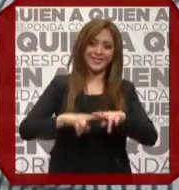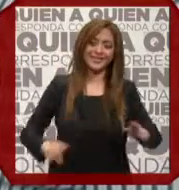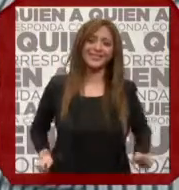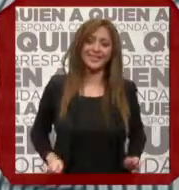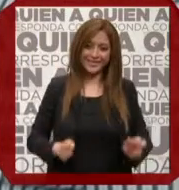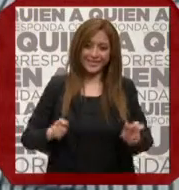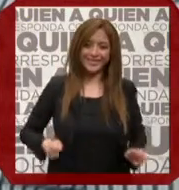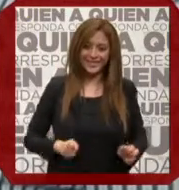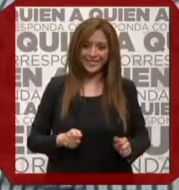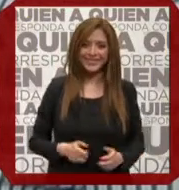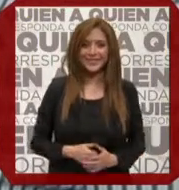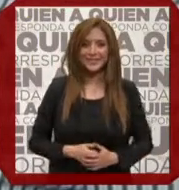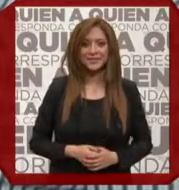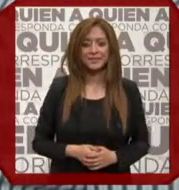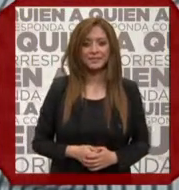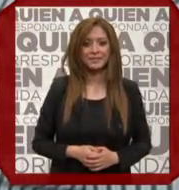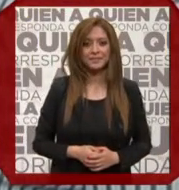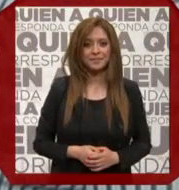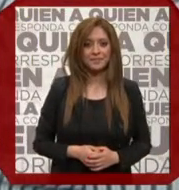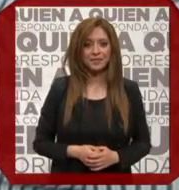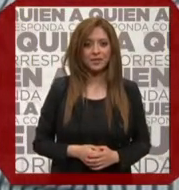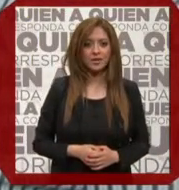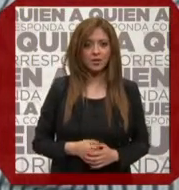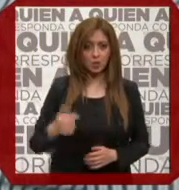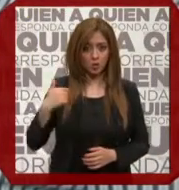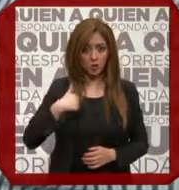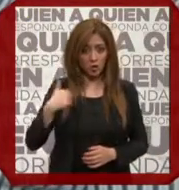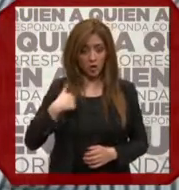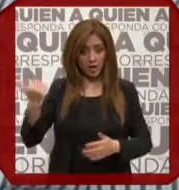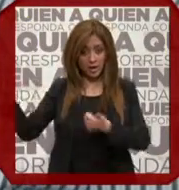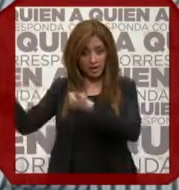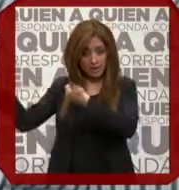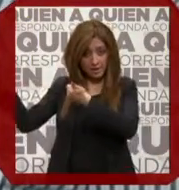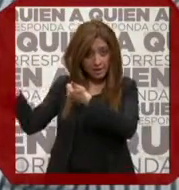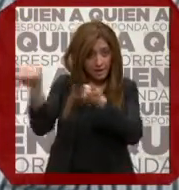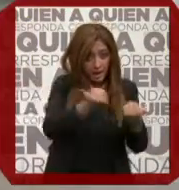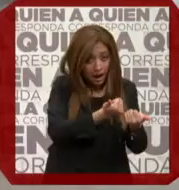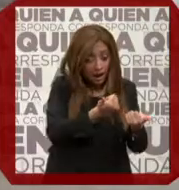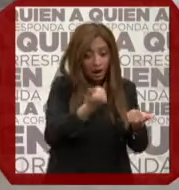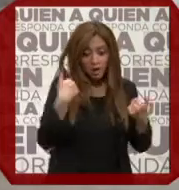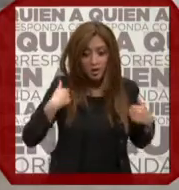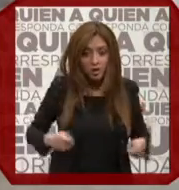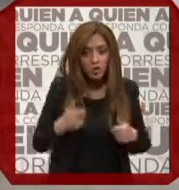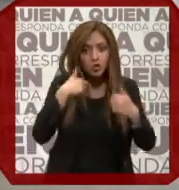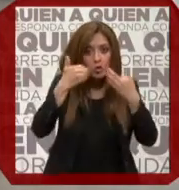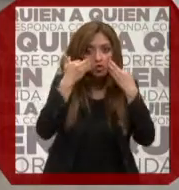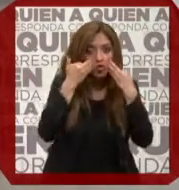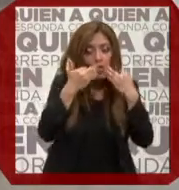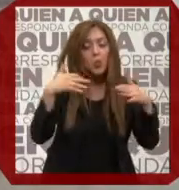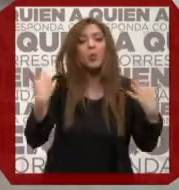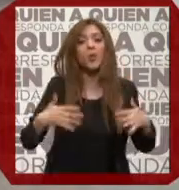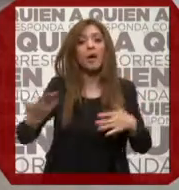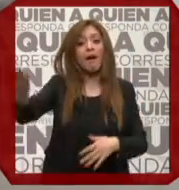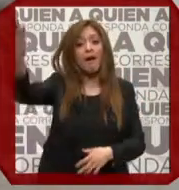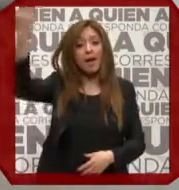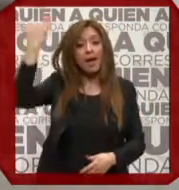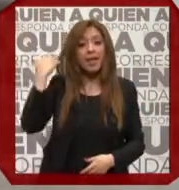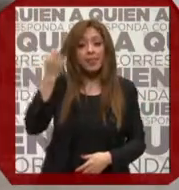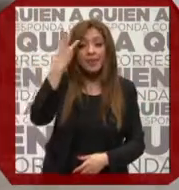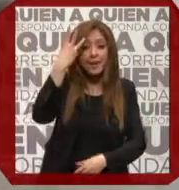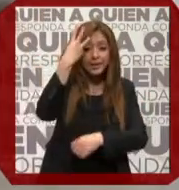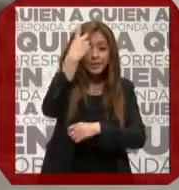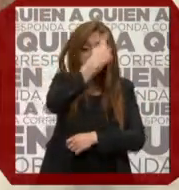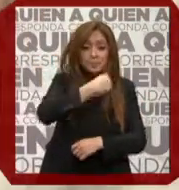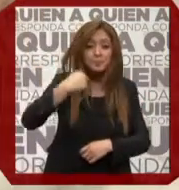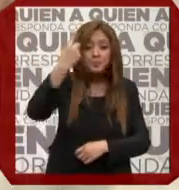mí, más que traer la silla, para mí el estar aquí es un regalo. A veces tardaban hasta 3 horas para llevar a su